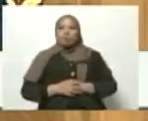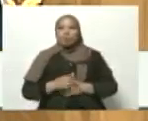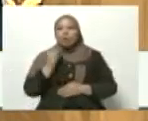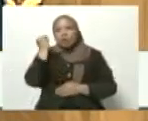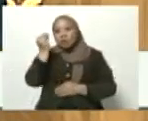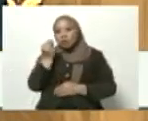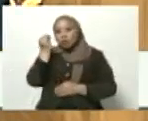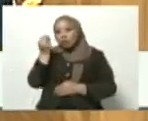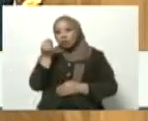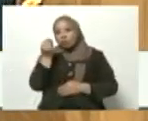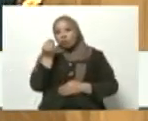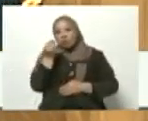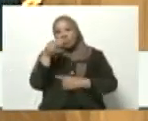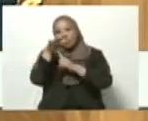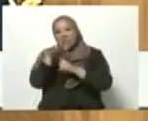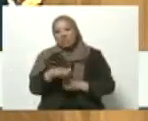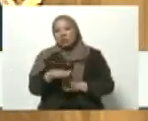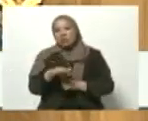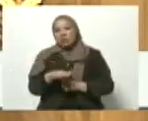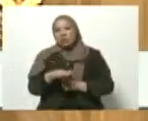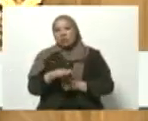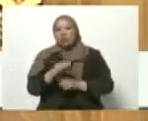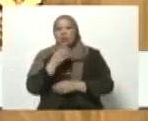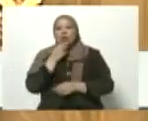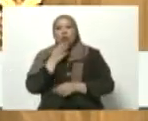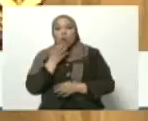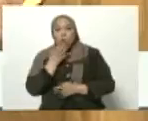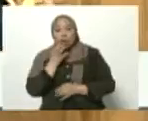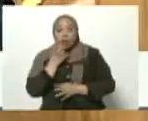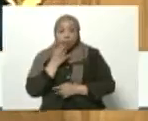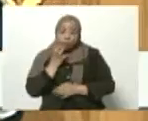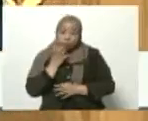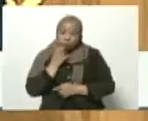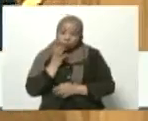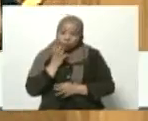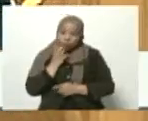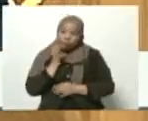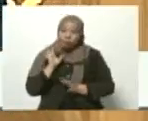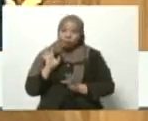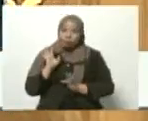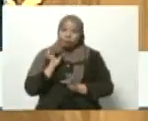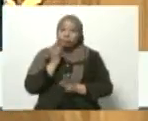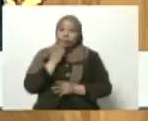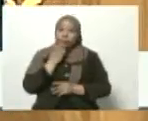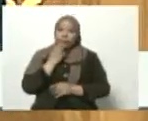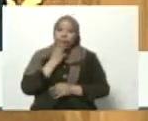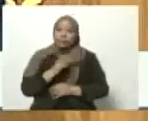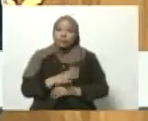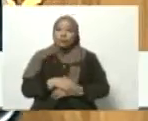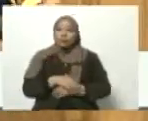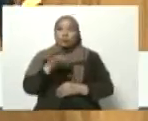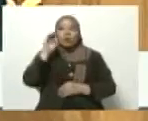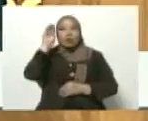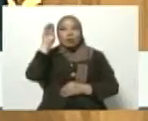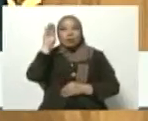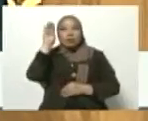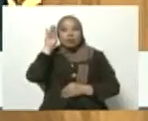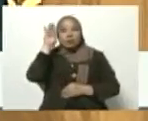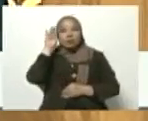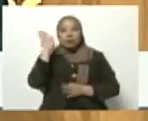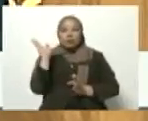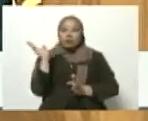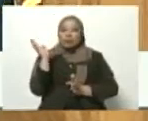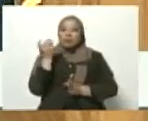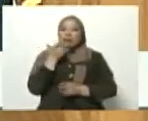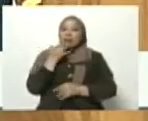la presión va a aumentar. Mire, le voy a poner un ejemplo. De ahí donde fue lo saqué, no porque lo estoy viendo en el futuro. Veo del pasado, saco lecciones